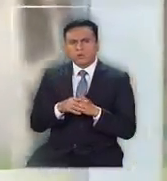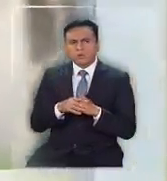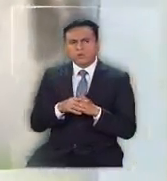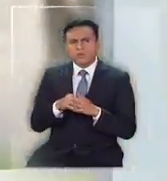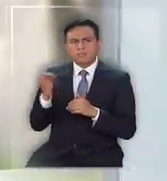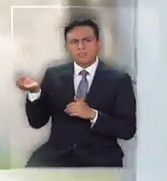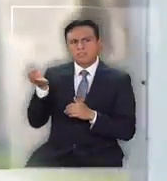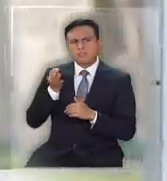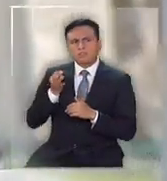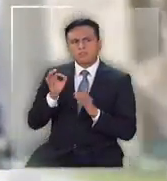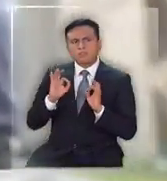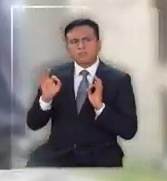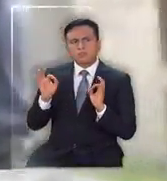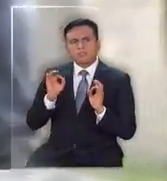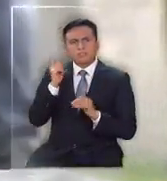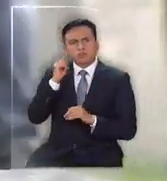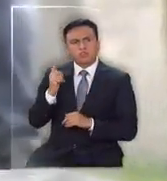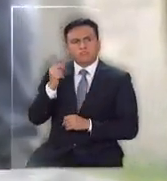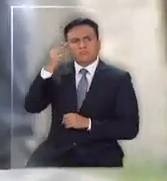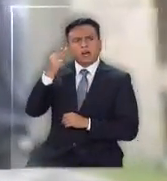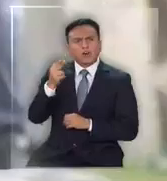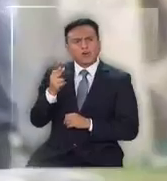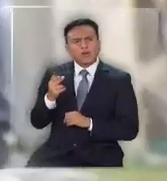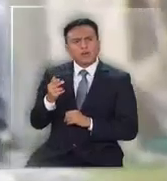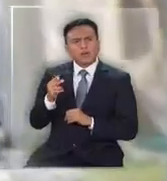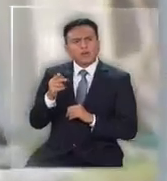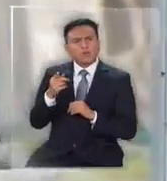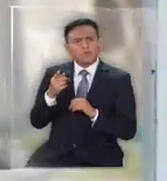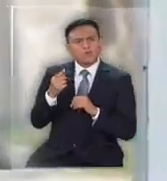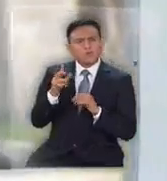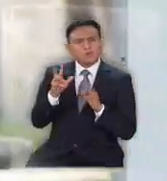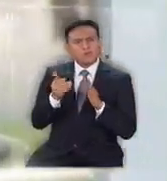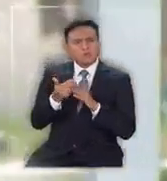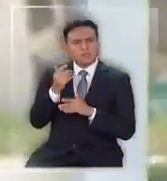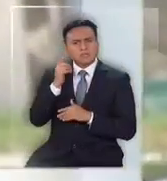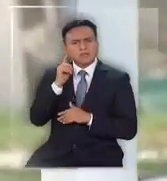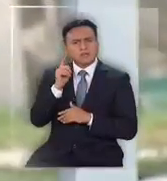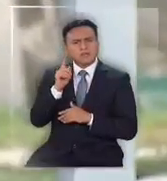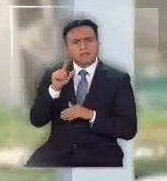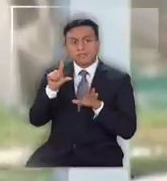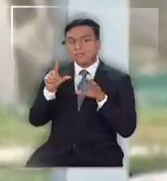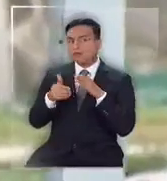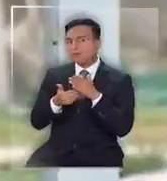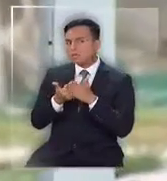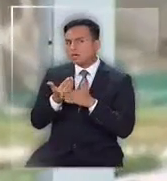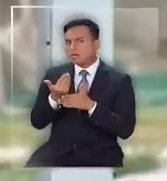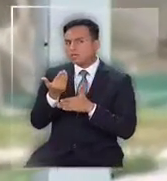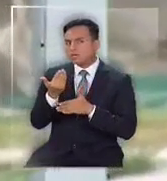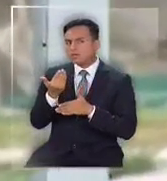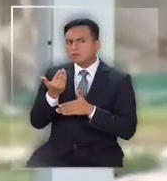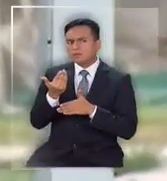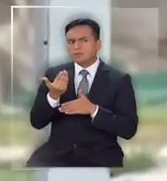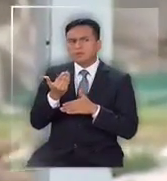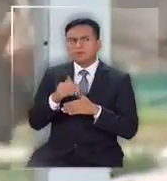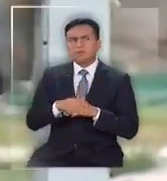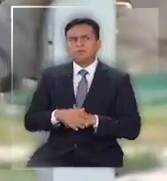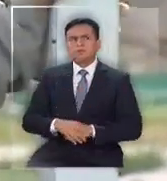¿A las 8? Sí. Sí, eso dijo la señora, que se dio un disparo, no sé, a las 8 de la mañana. 7 de la mañana. A las